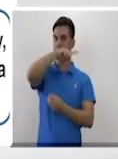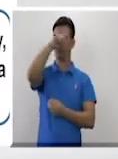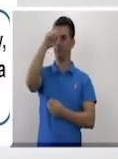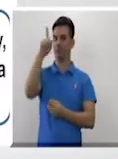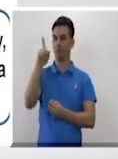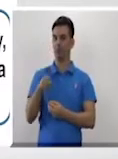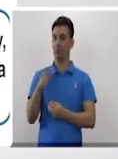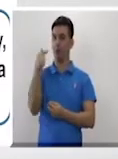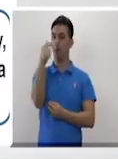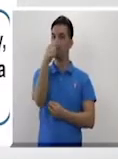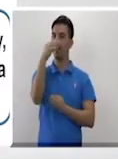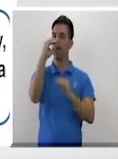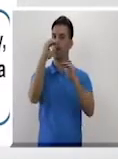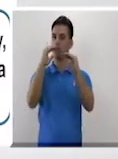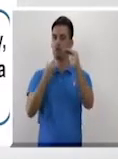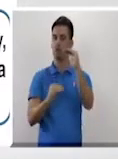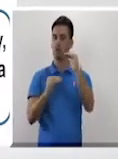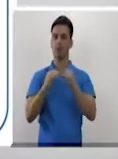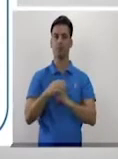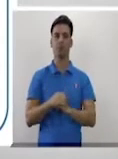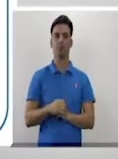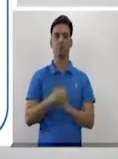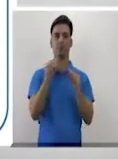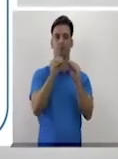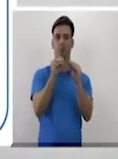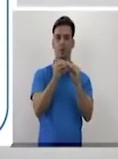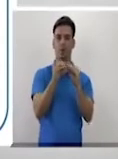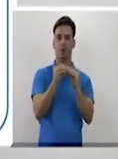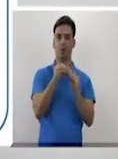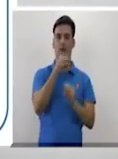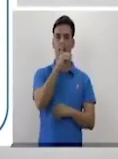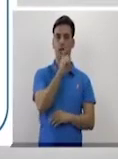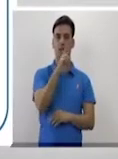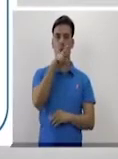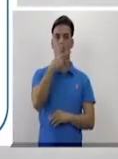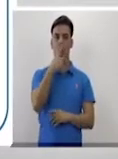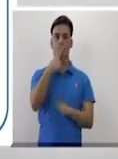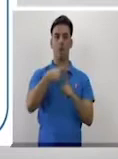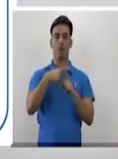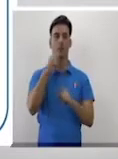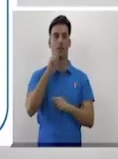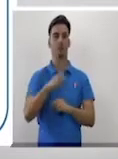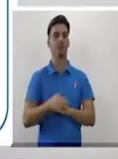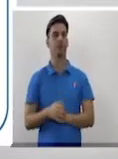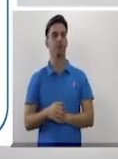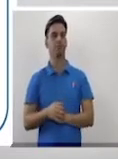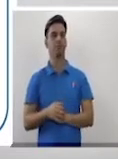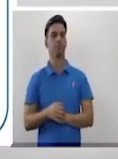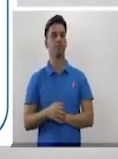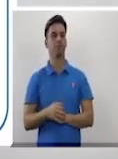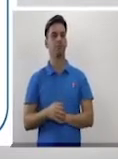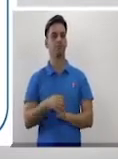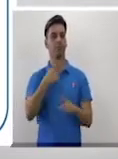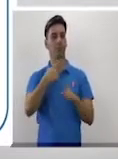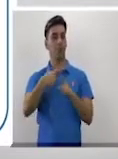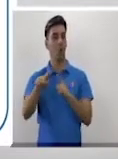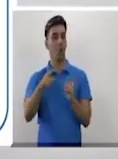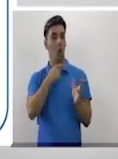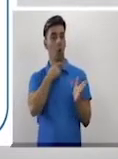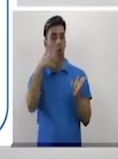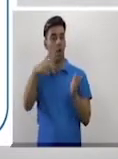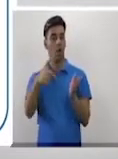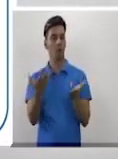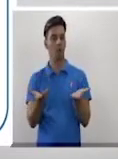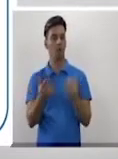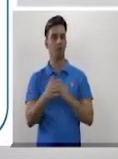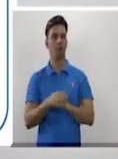ecuación y esta forma, X cuadrado más E. Vamos a ver la otra representación. En